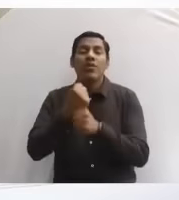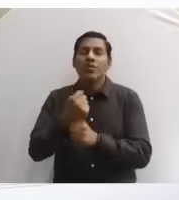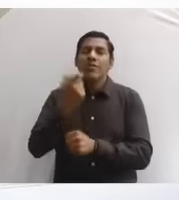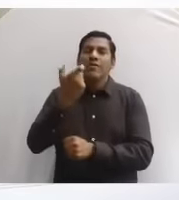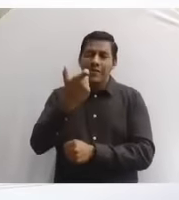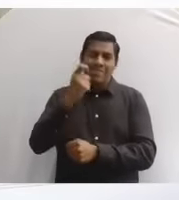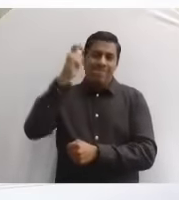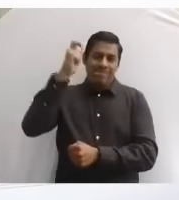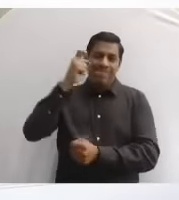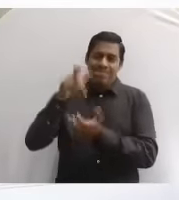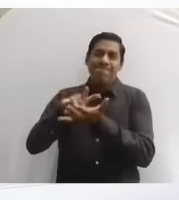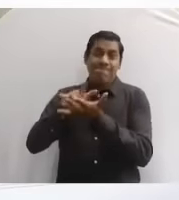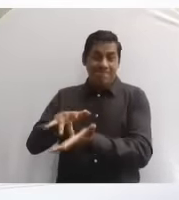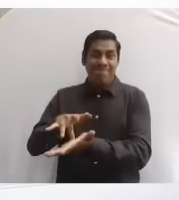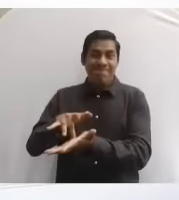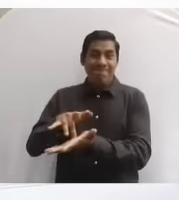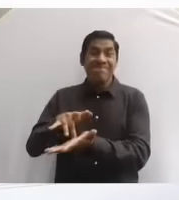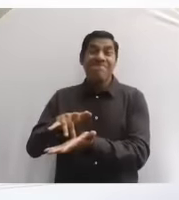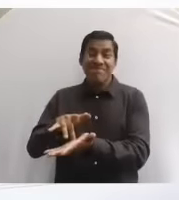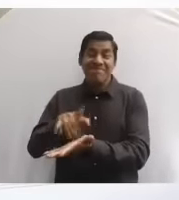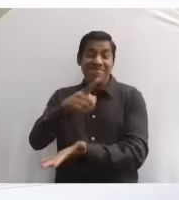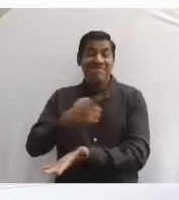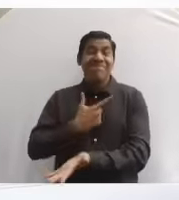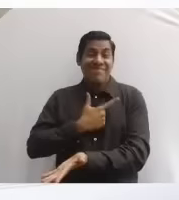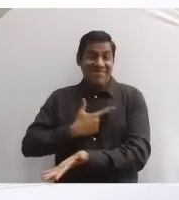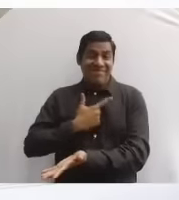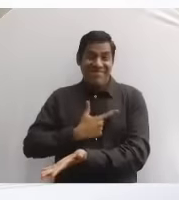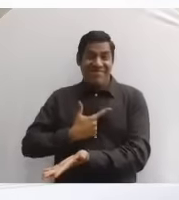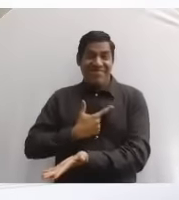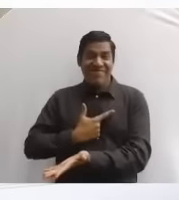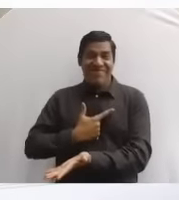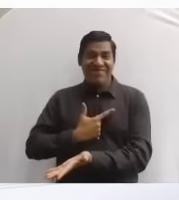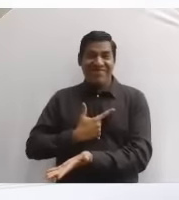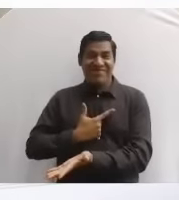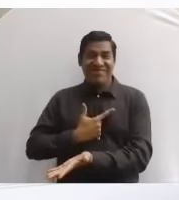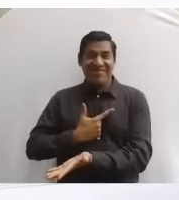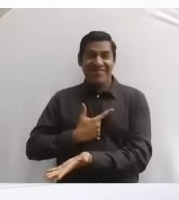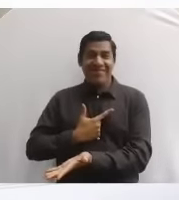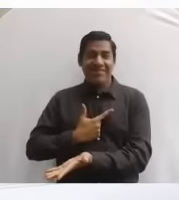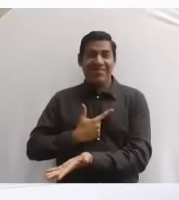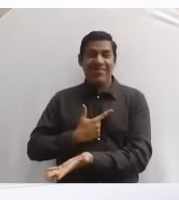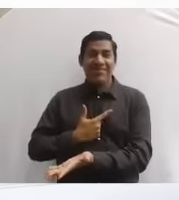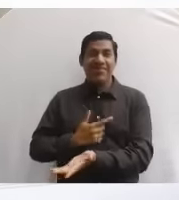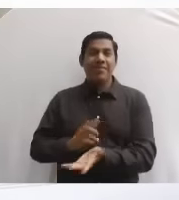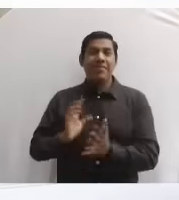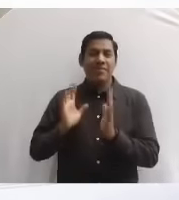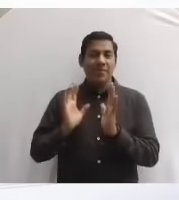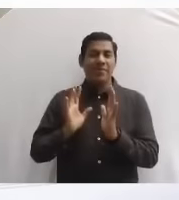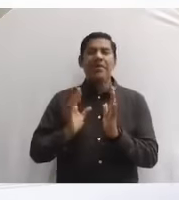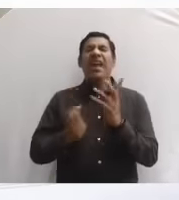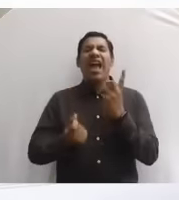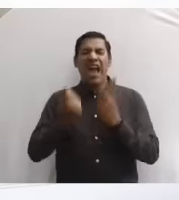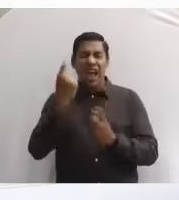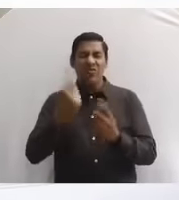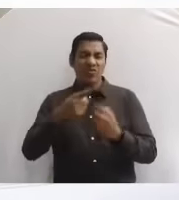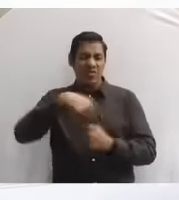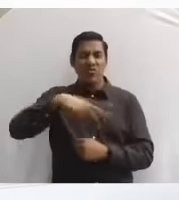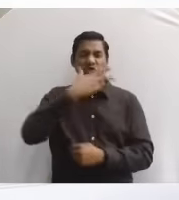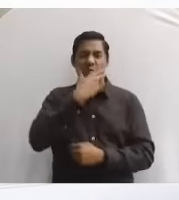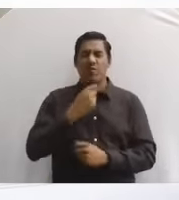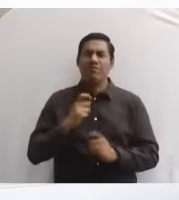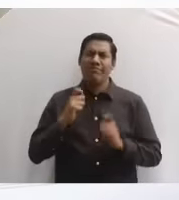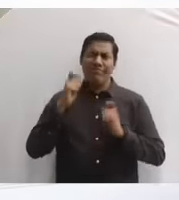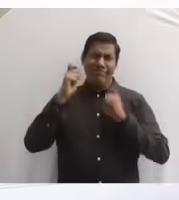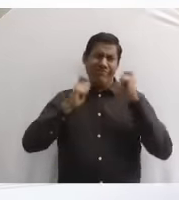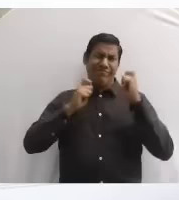Y Y aquí veo la cara de algunos hombres que dicen,